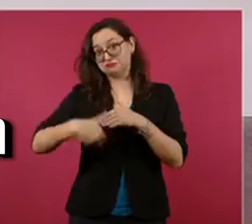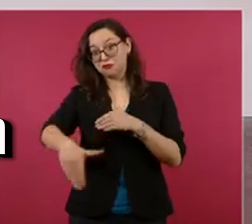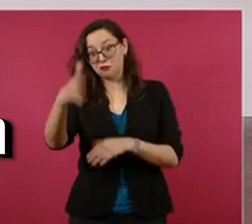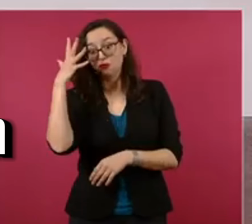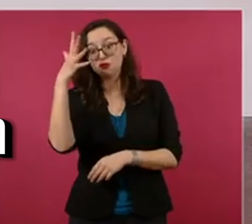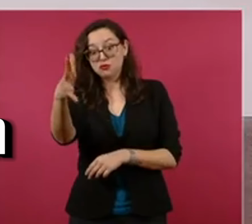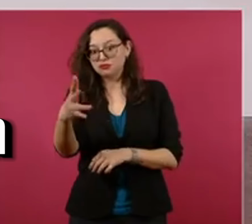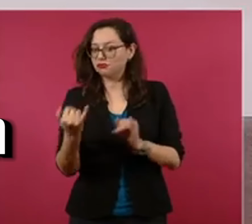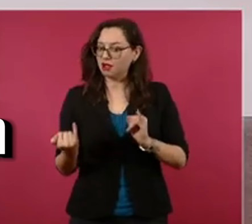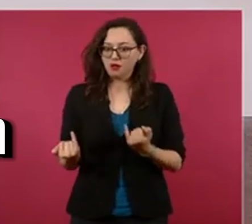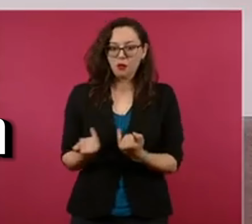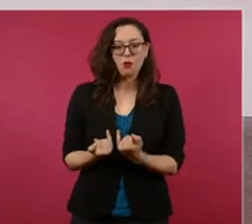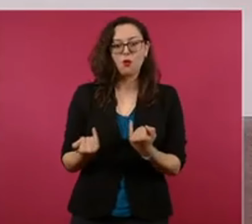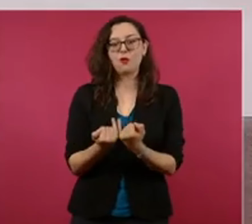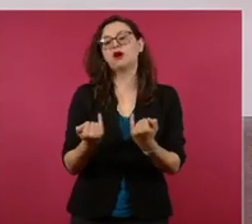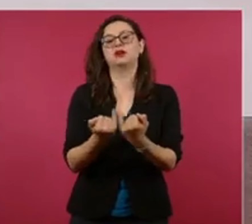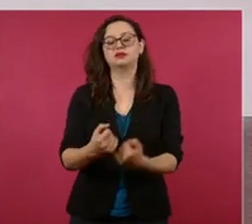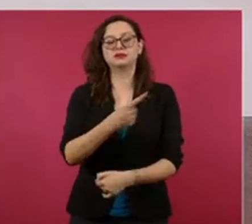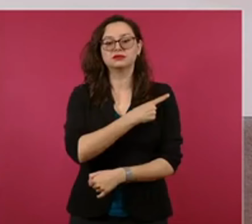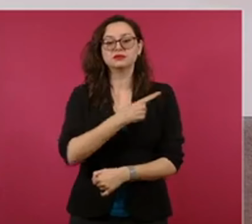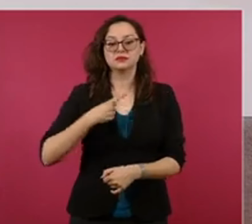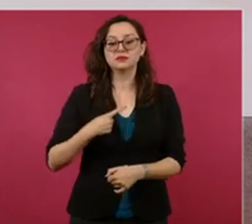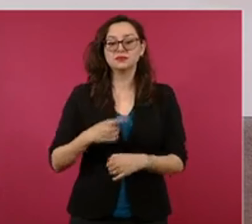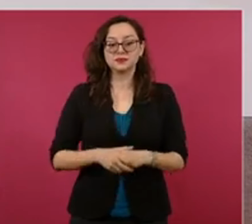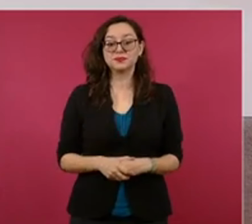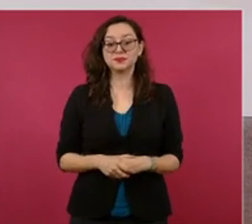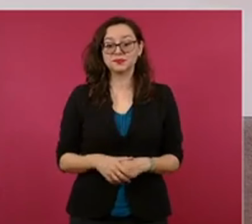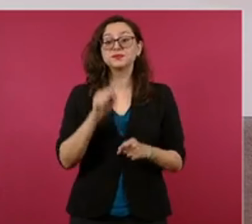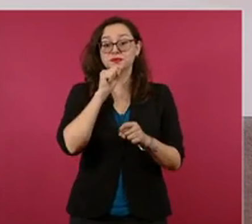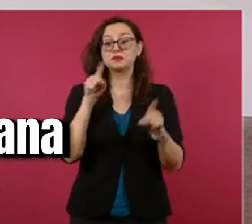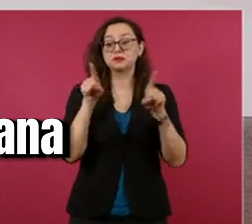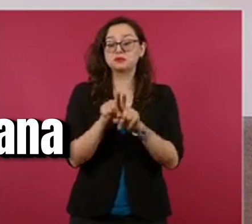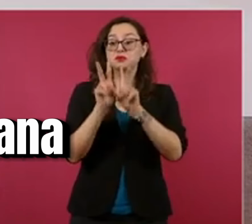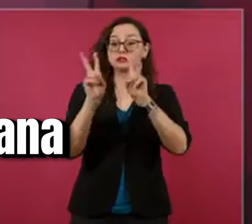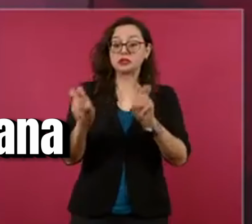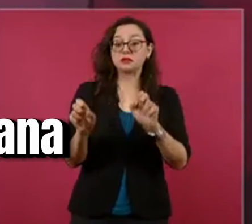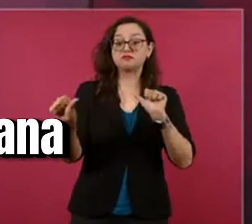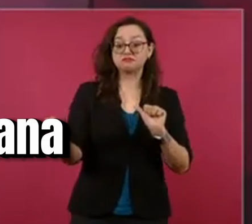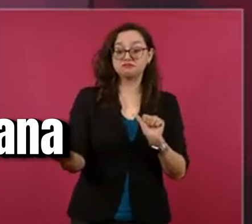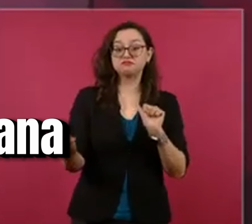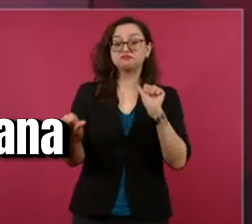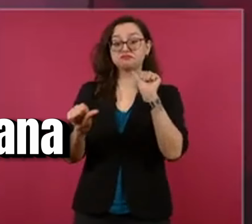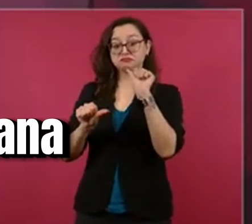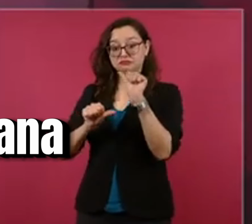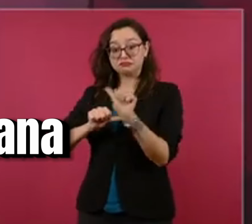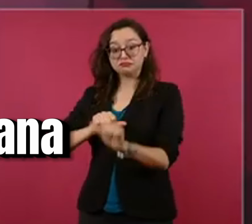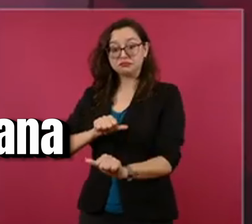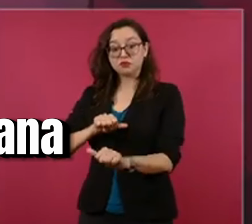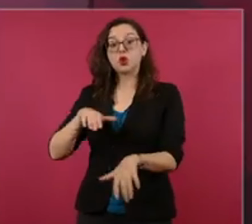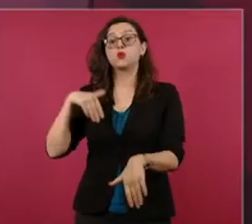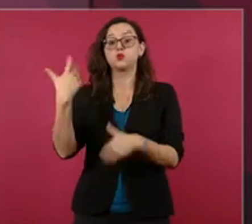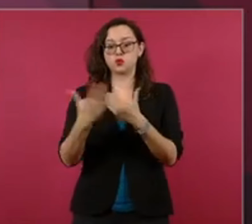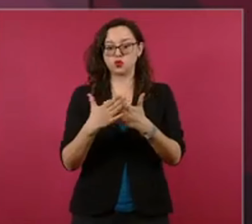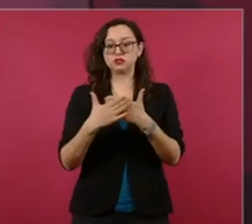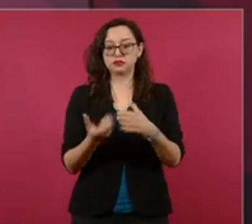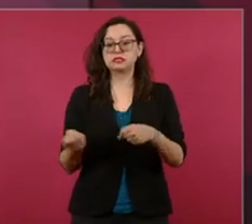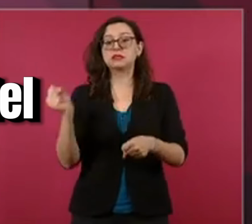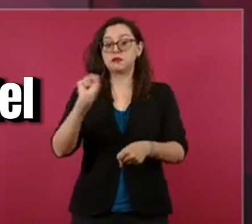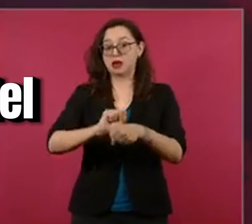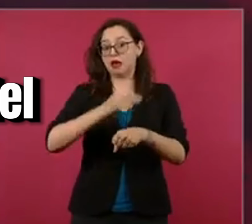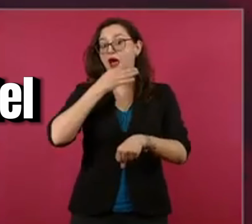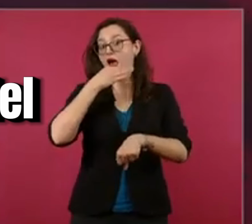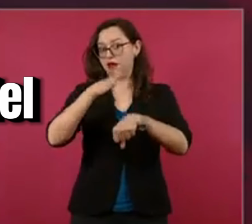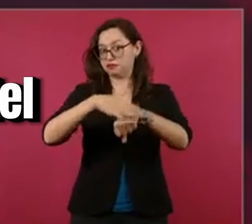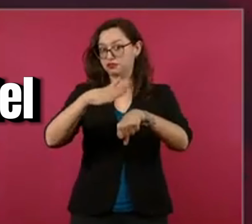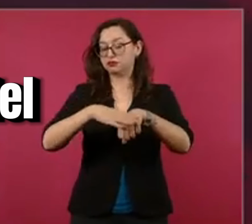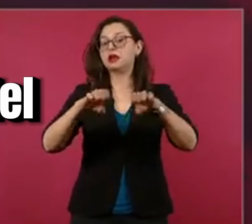Hablamos también de la transición, les adelanto, yo voy a nombrar mi gabinete la próxima semana y